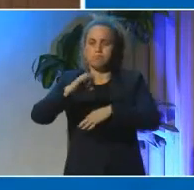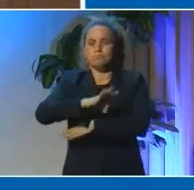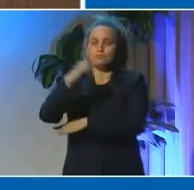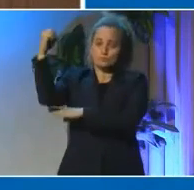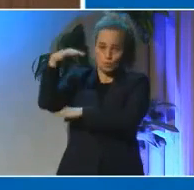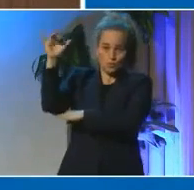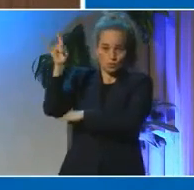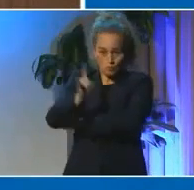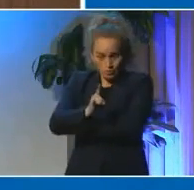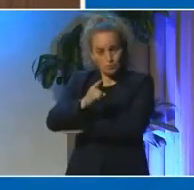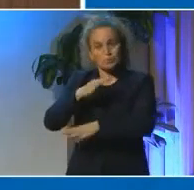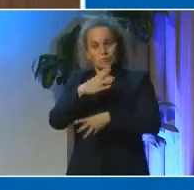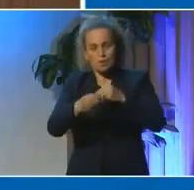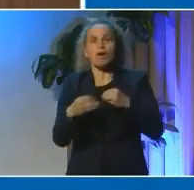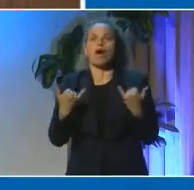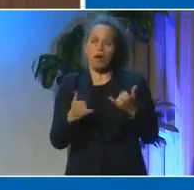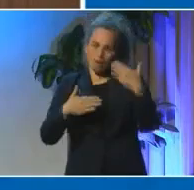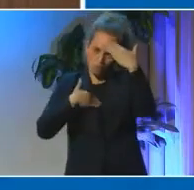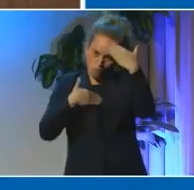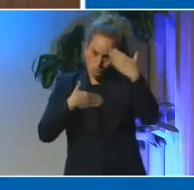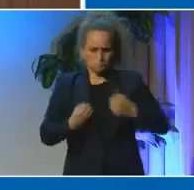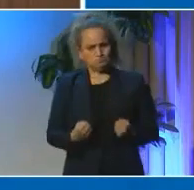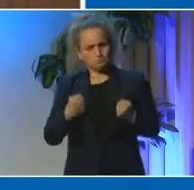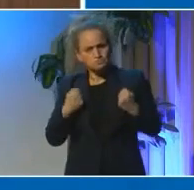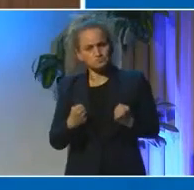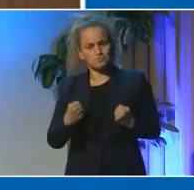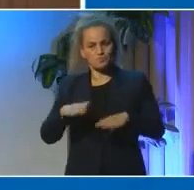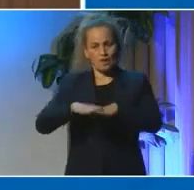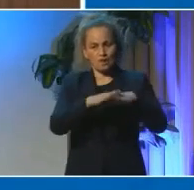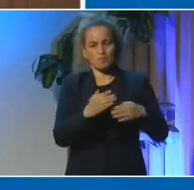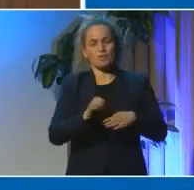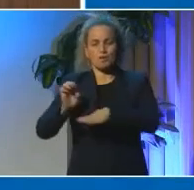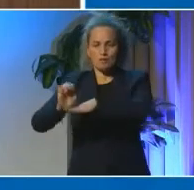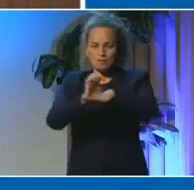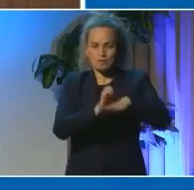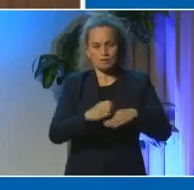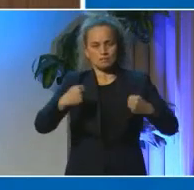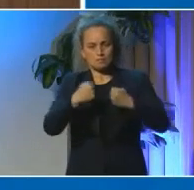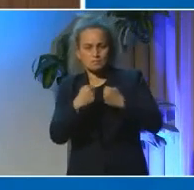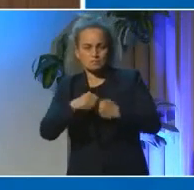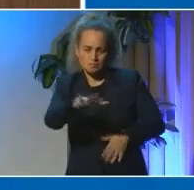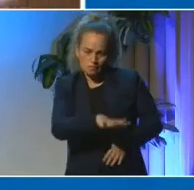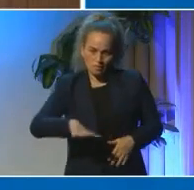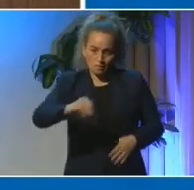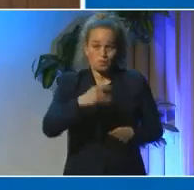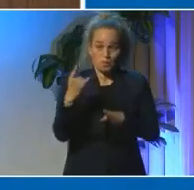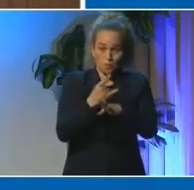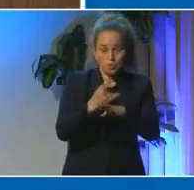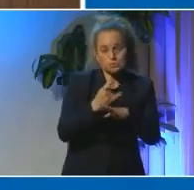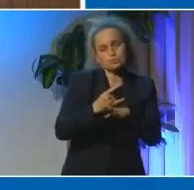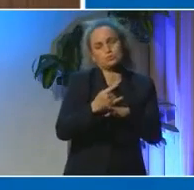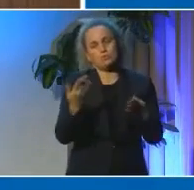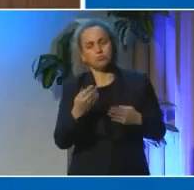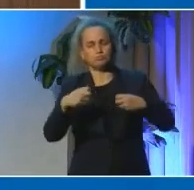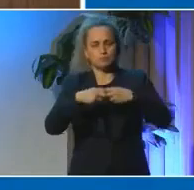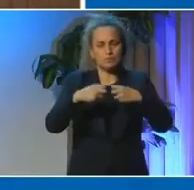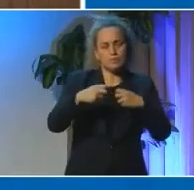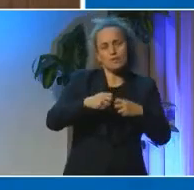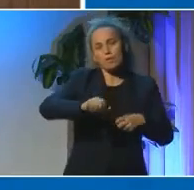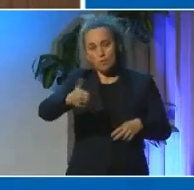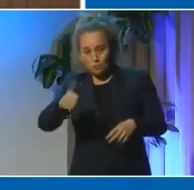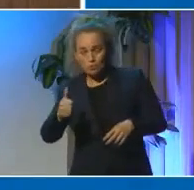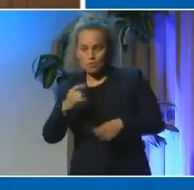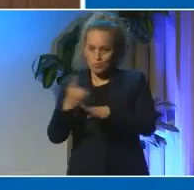incluso hemos sido conscientes y consistentes con nuestros aliados en territorio y los torreros del uso de combustible alternativo que se usa